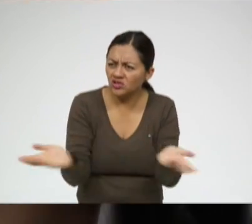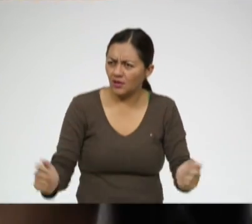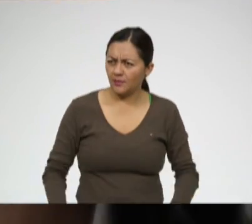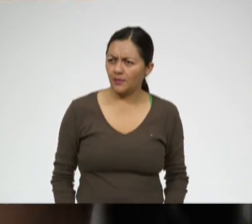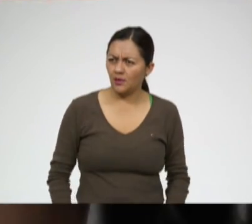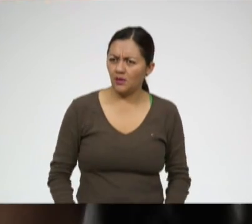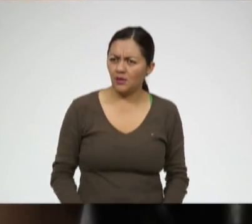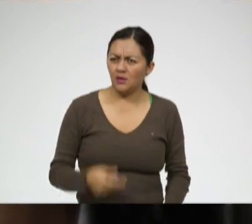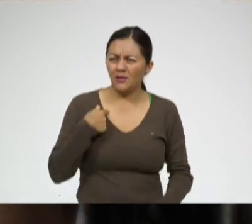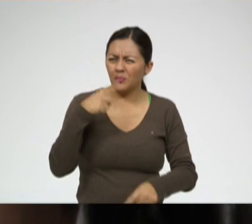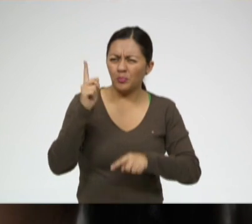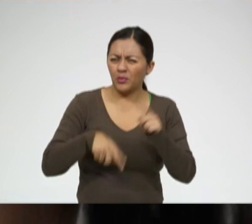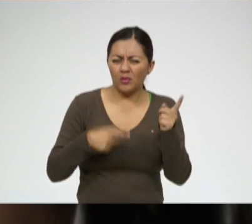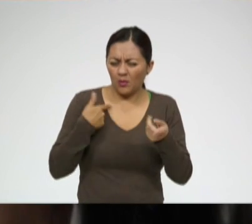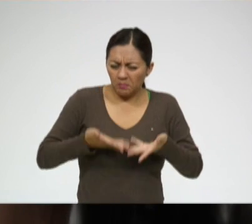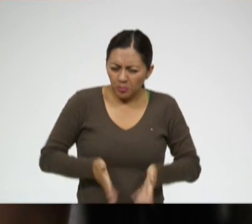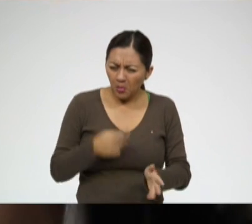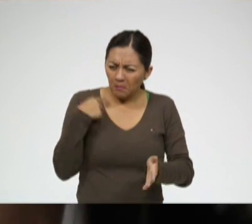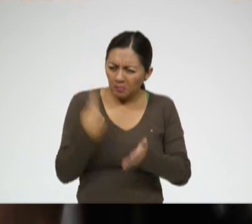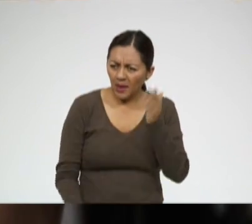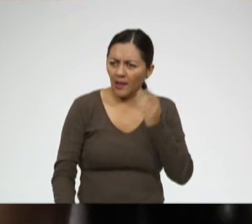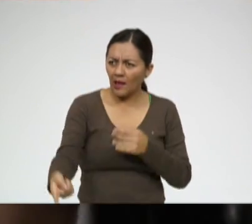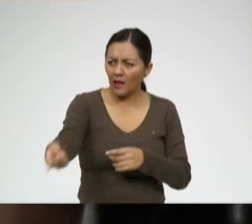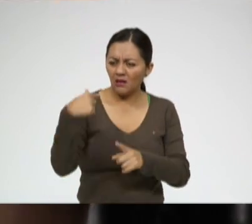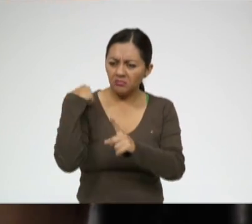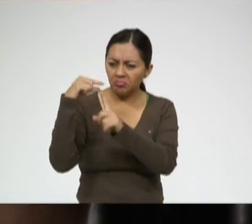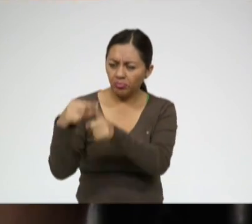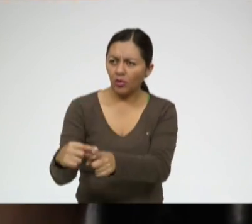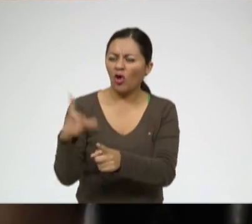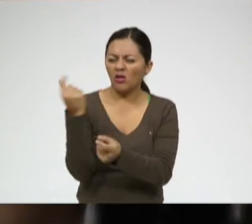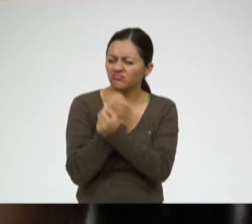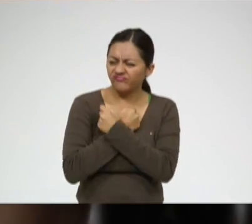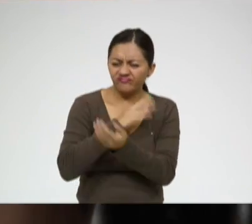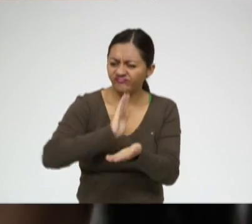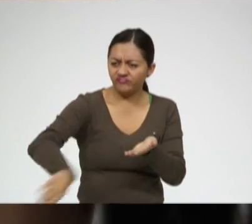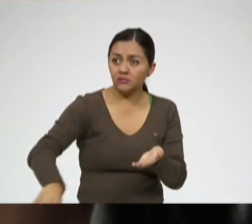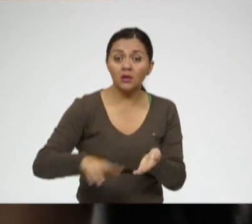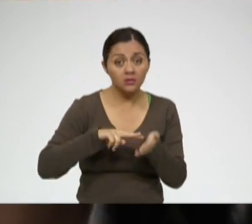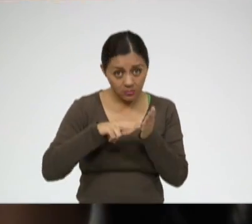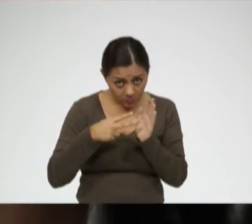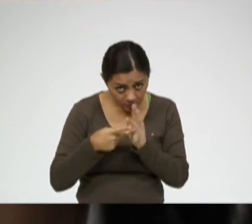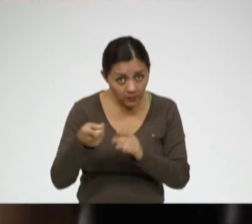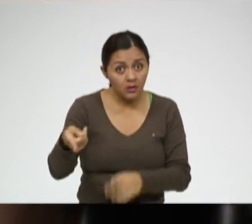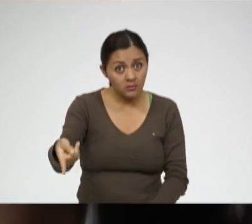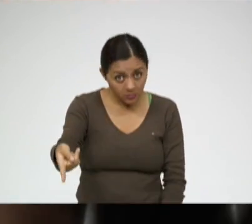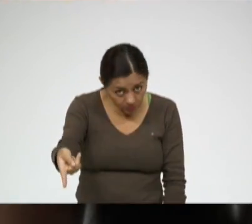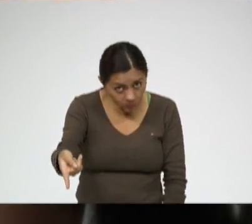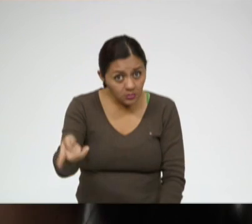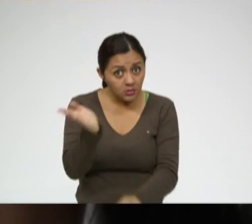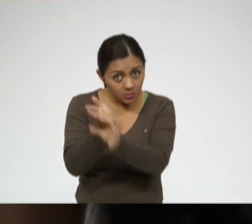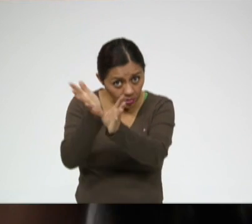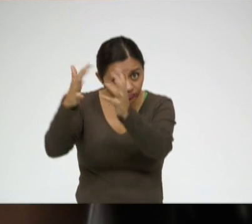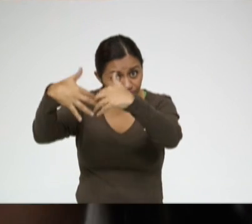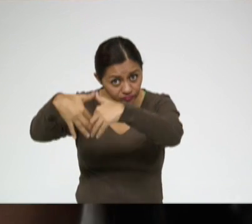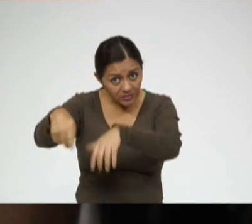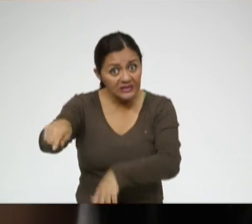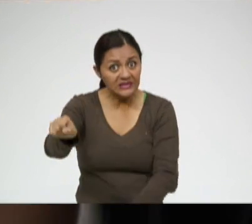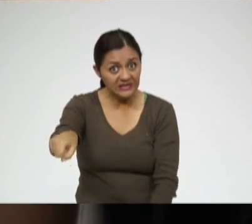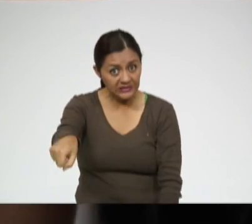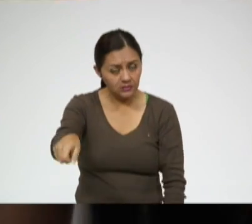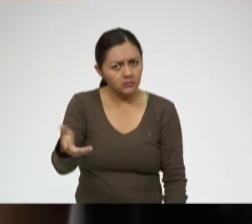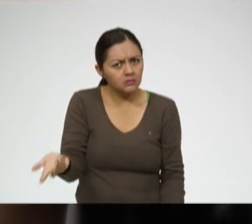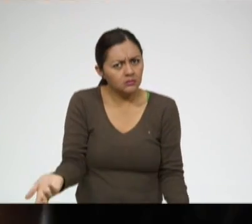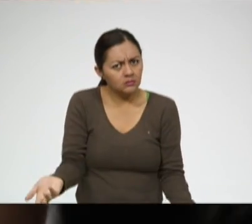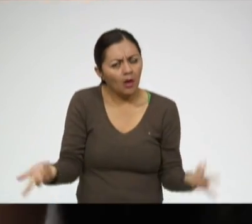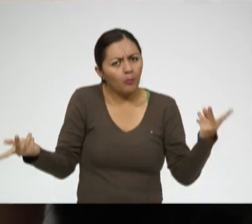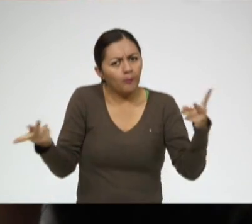hubiera sido que no te hubiera tenido, ya no te quiero como hijo. Entonces, eso es una violencia psicológica terrible. No hablaríamos, pues,